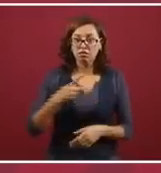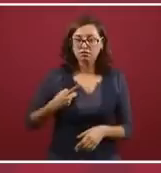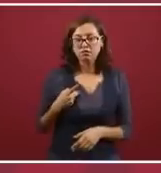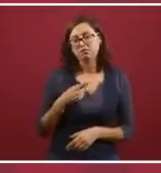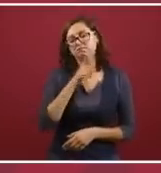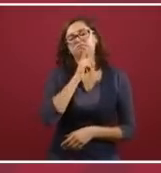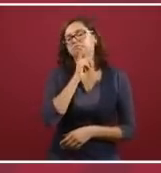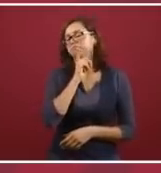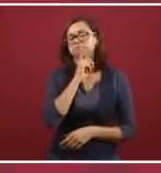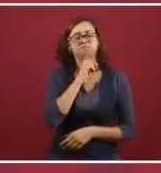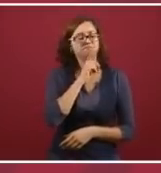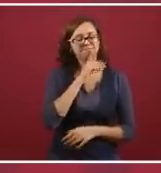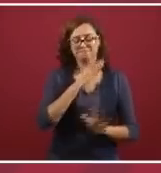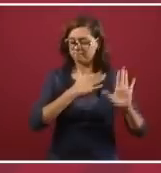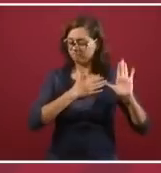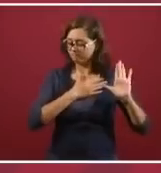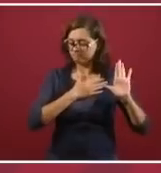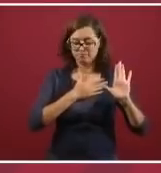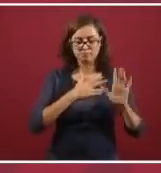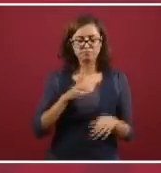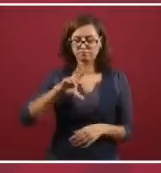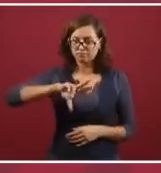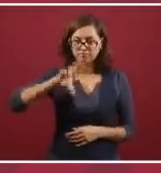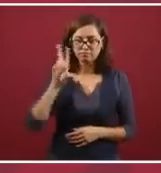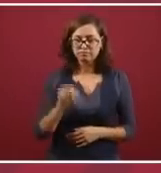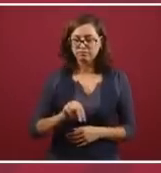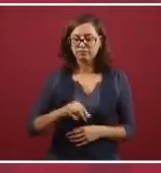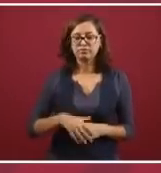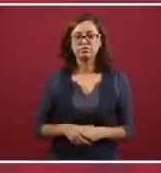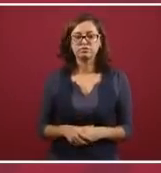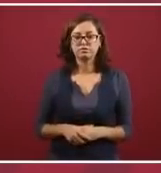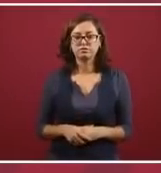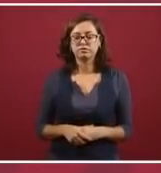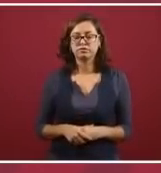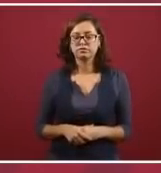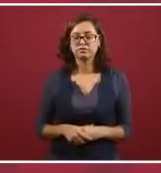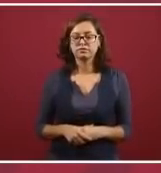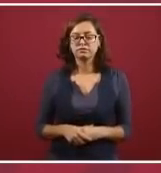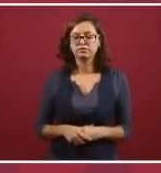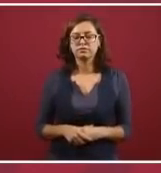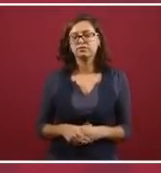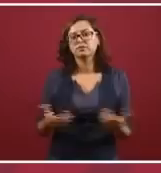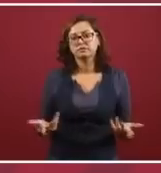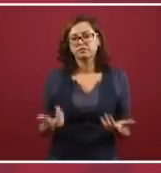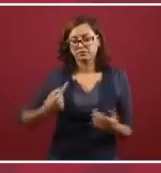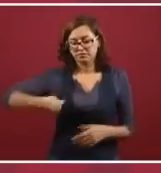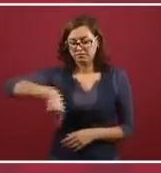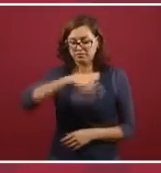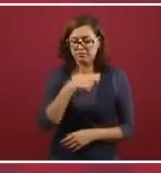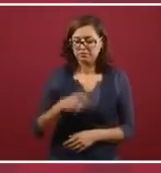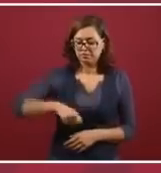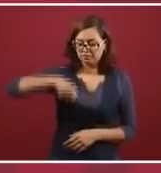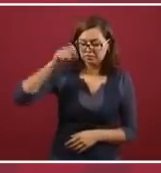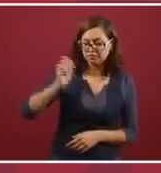de mantener la deuda pública en los mismos